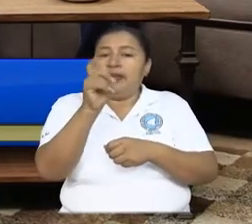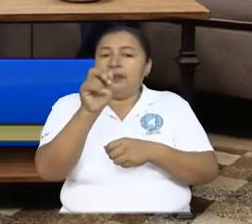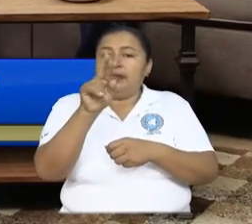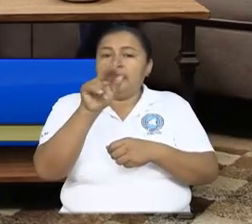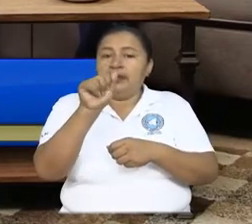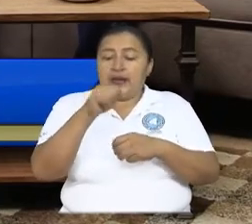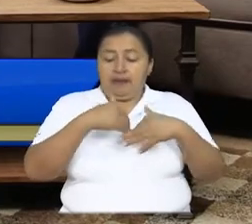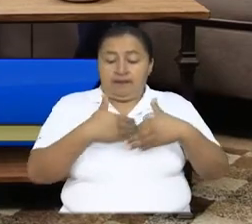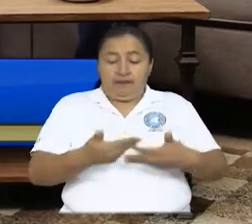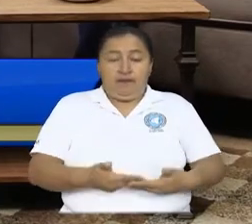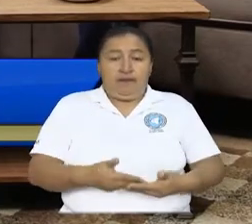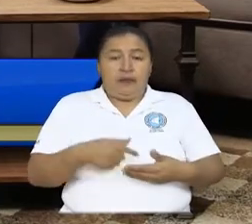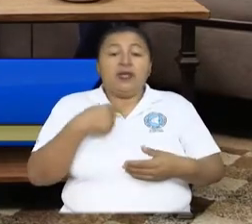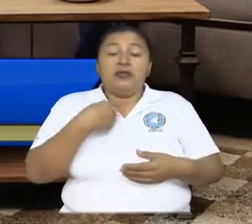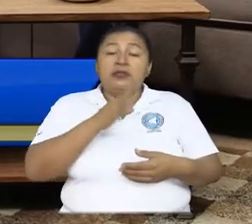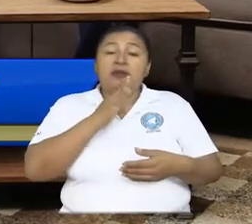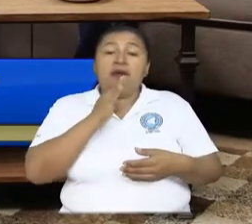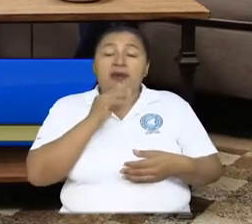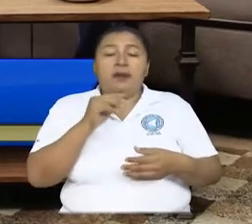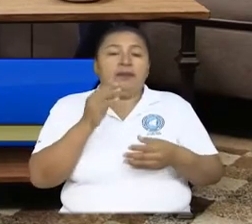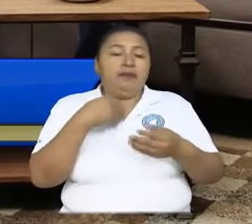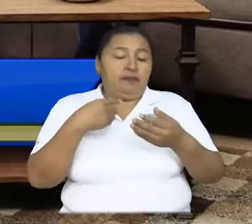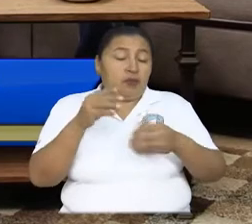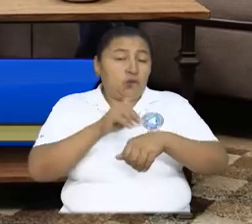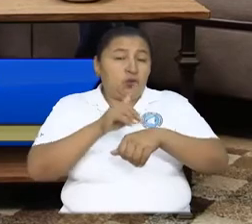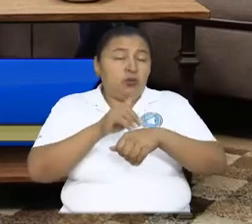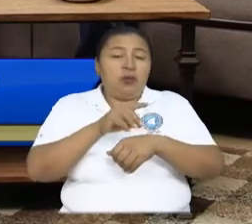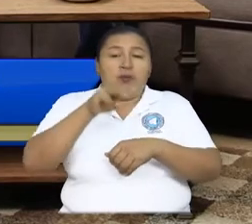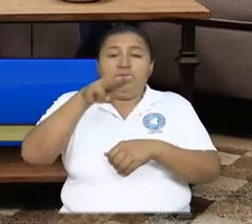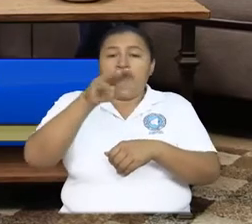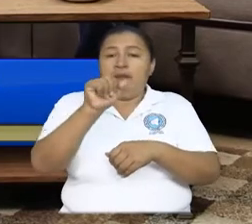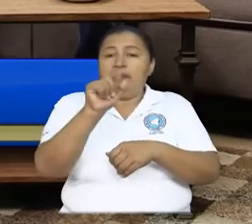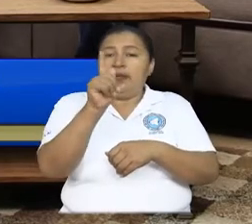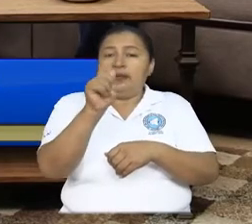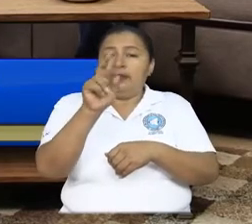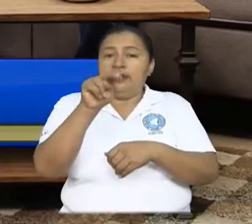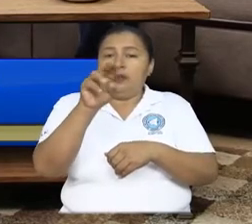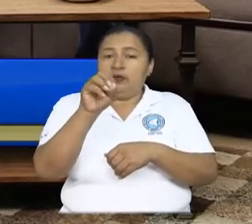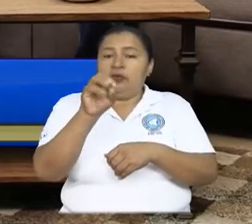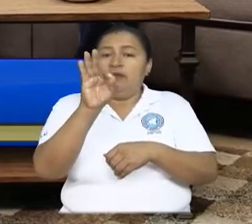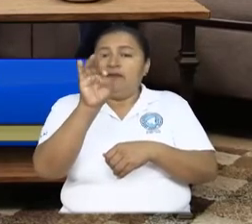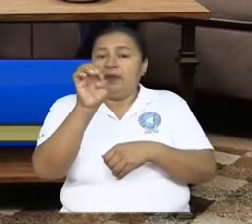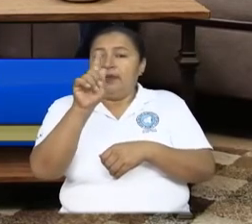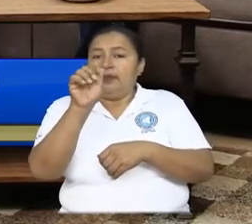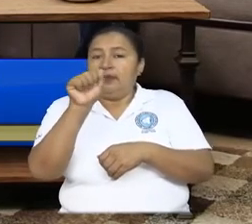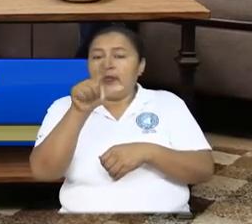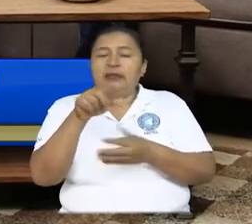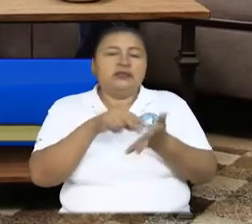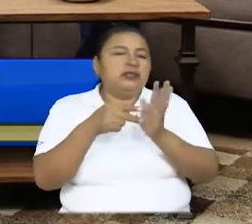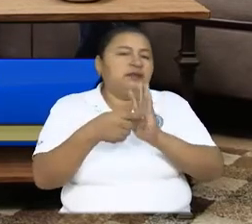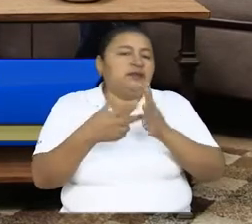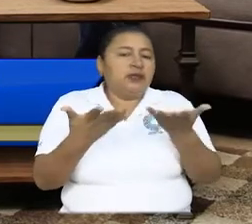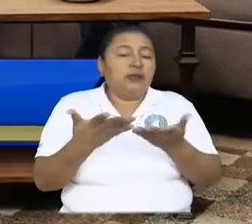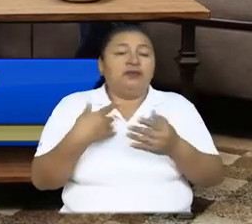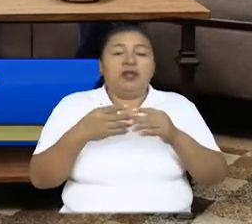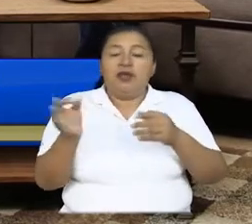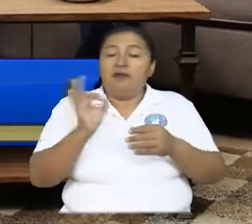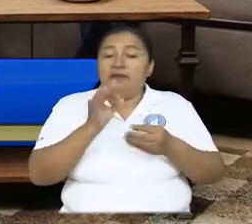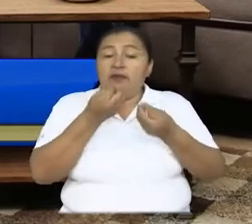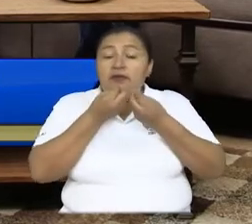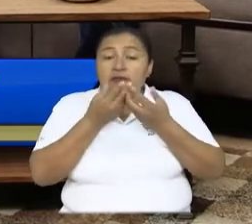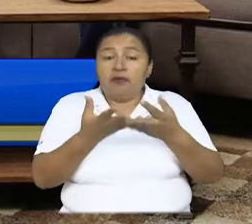vamos a hablar de medicina materno-fetal eso pasa precisamente por asegurar mejorar los sistemas de información